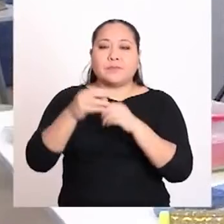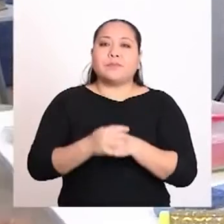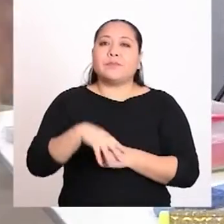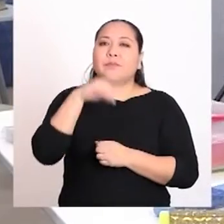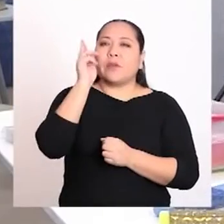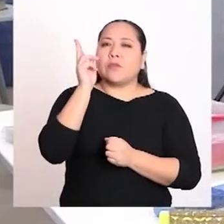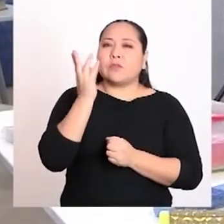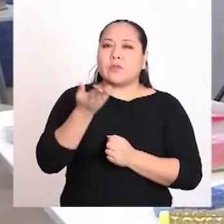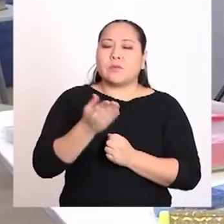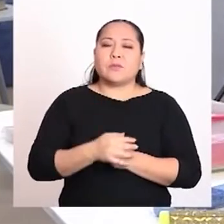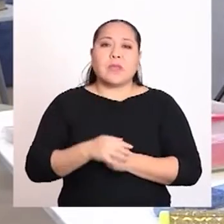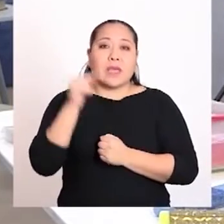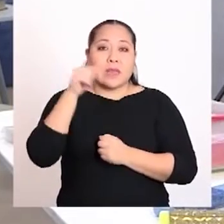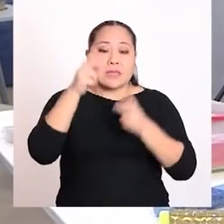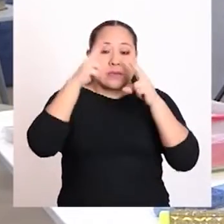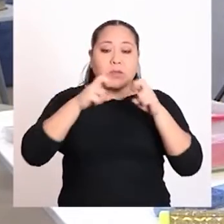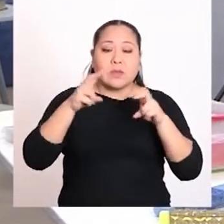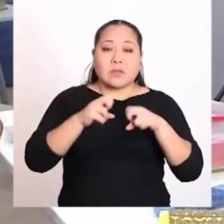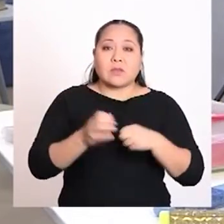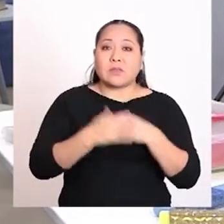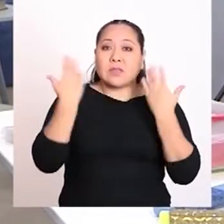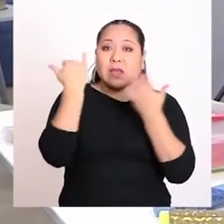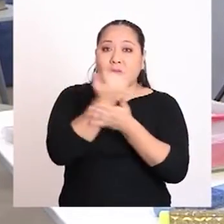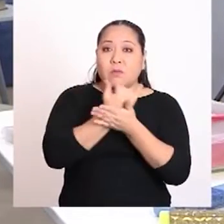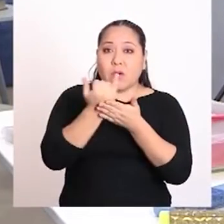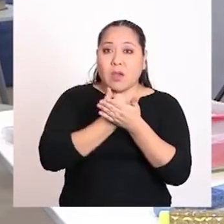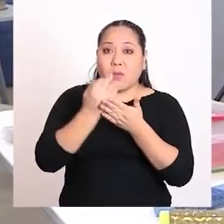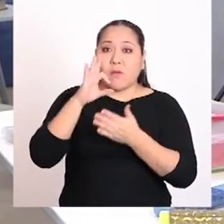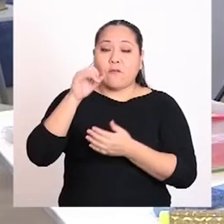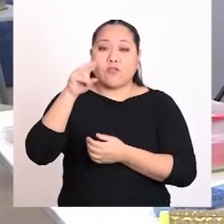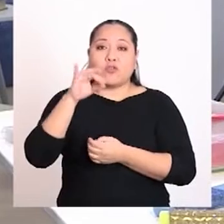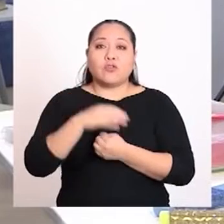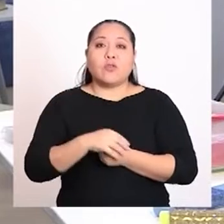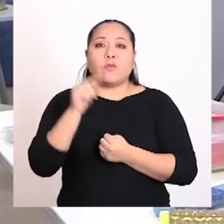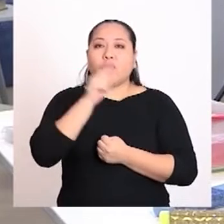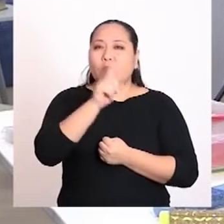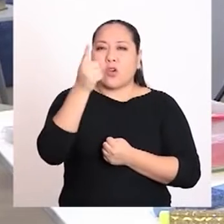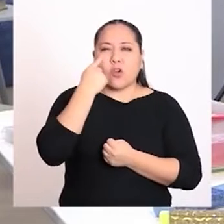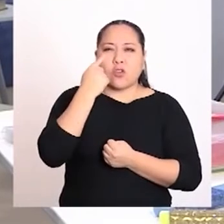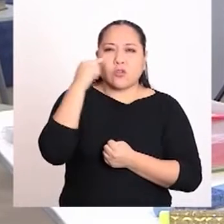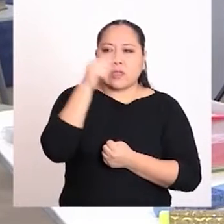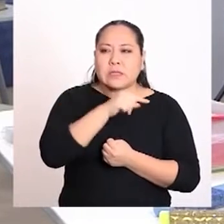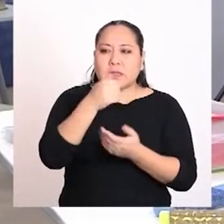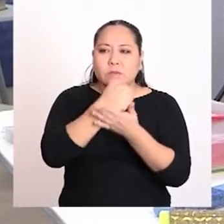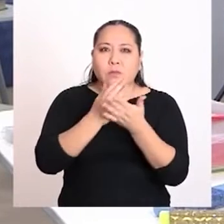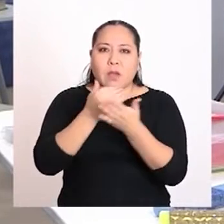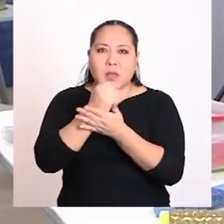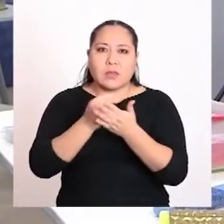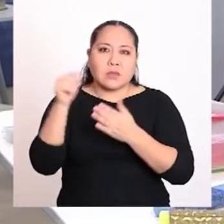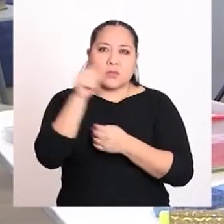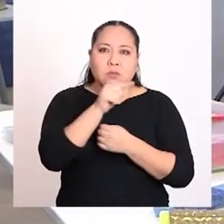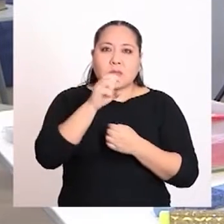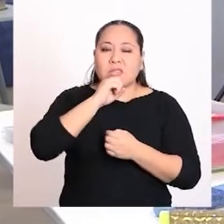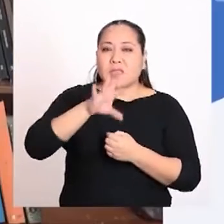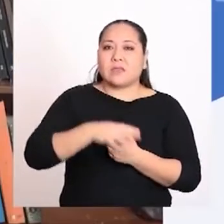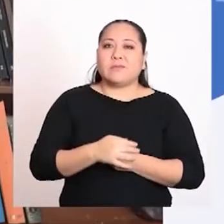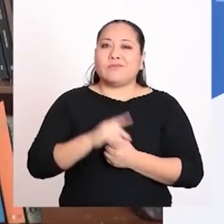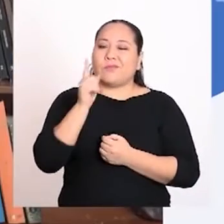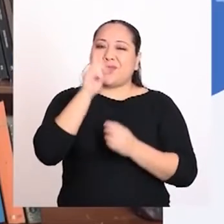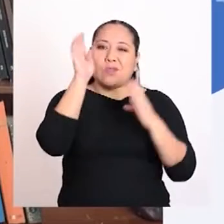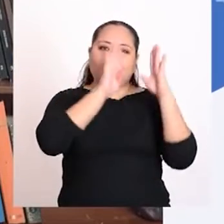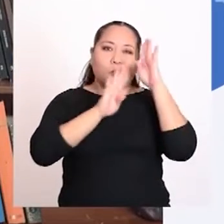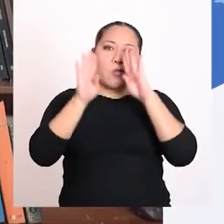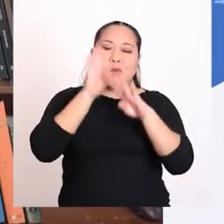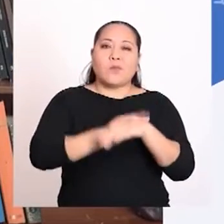contiene. Profesor, en nuestra investigación anterior ya graficamos la función, pero no llegamos a conocer estos elementos que usted menciona. No